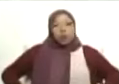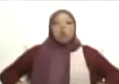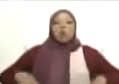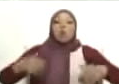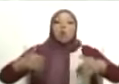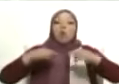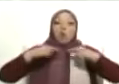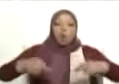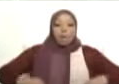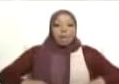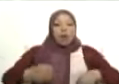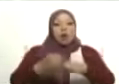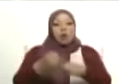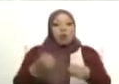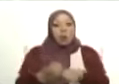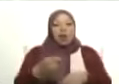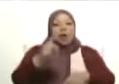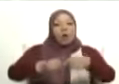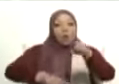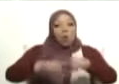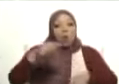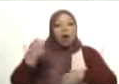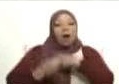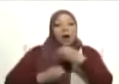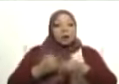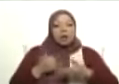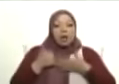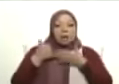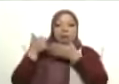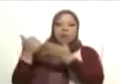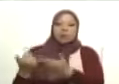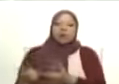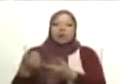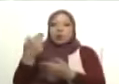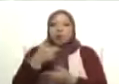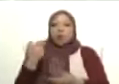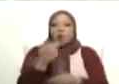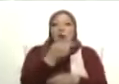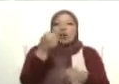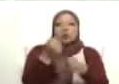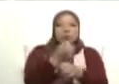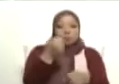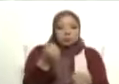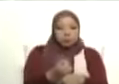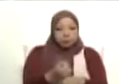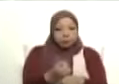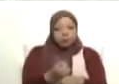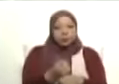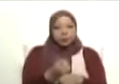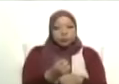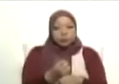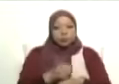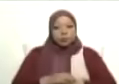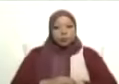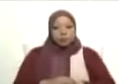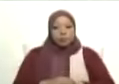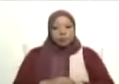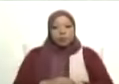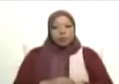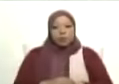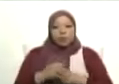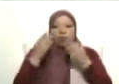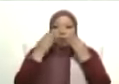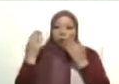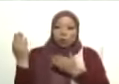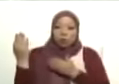humano y logístico que realiza cuando de esta operación república se trata. Podemos ver allá en el